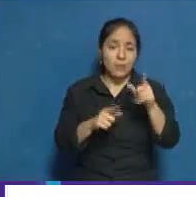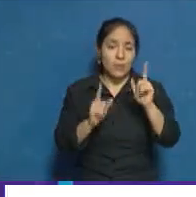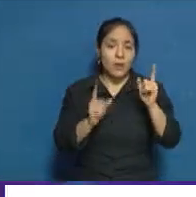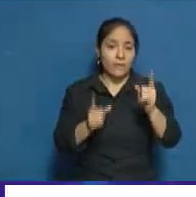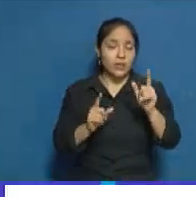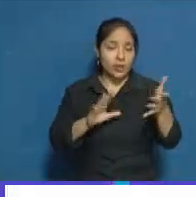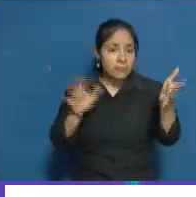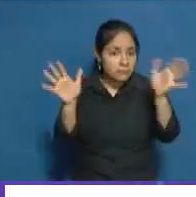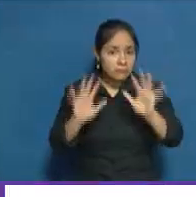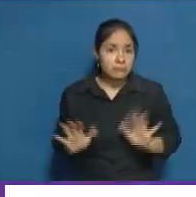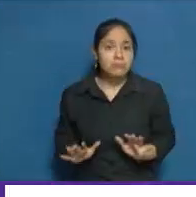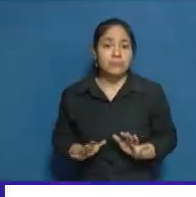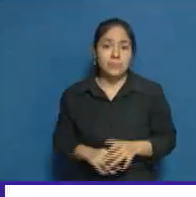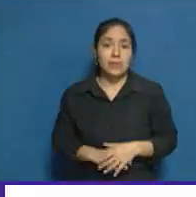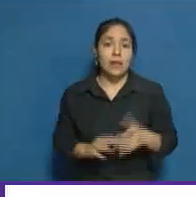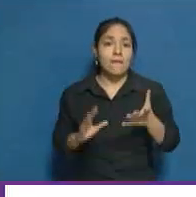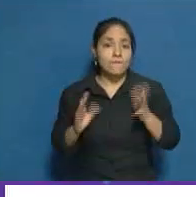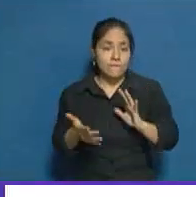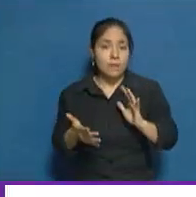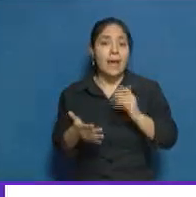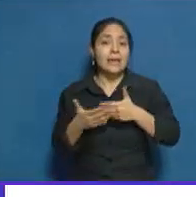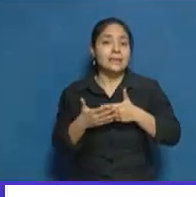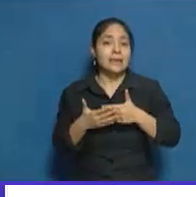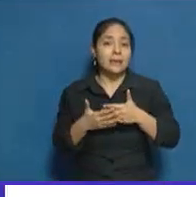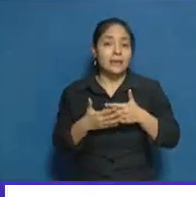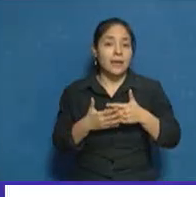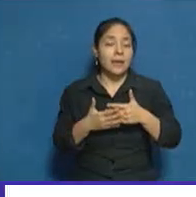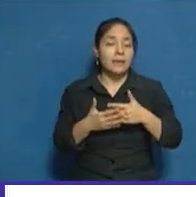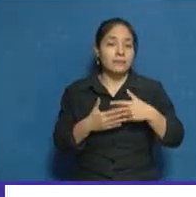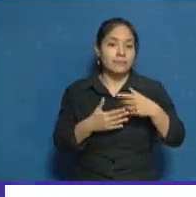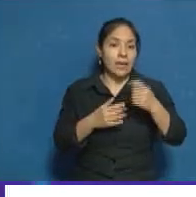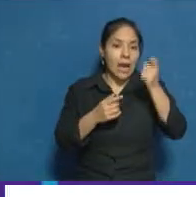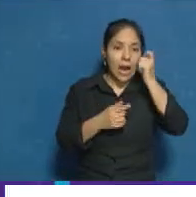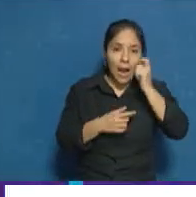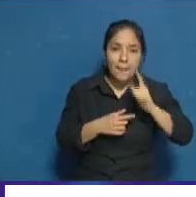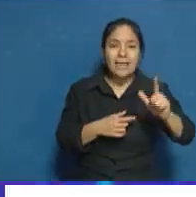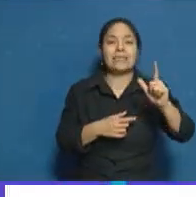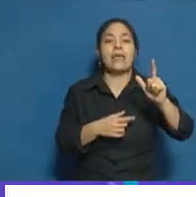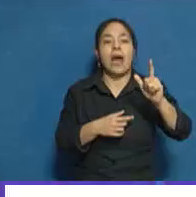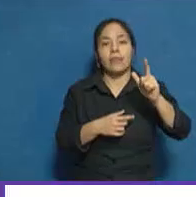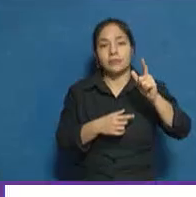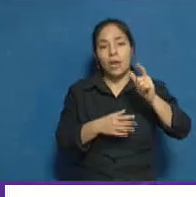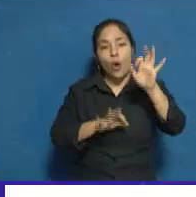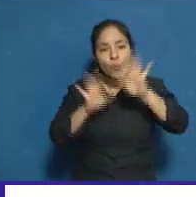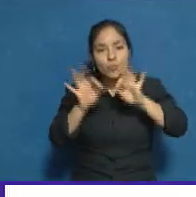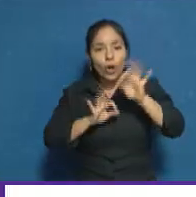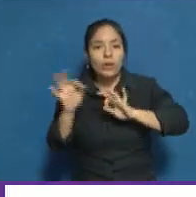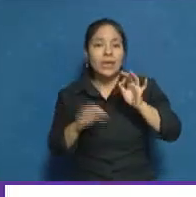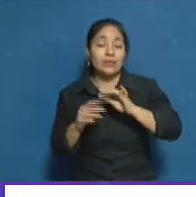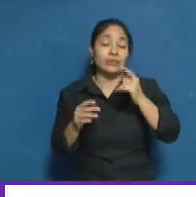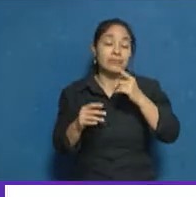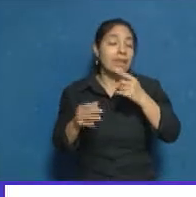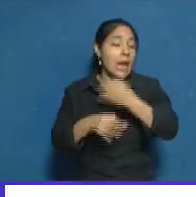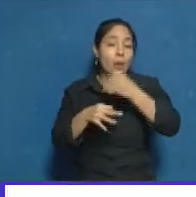realizando, posicionados en nuestro diseño curricular que trabaja desde las capacidades y desde los proyectos